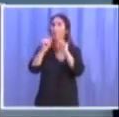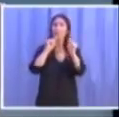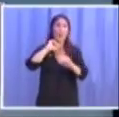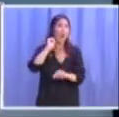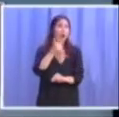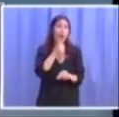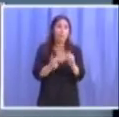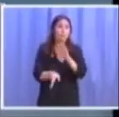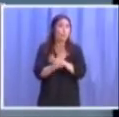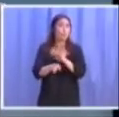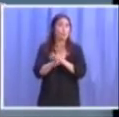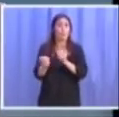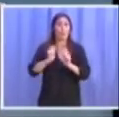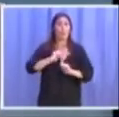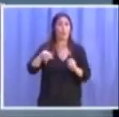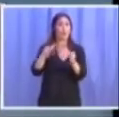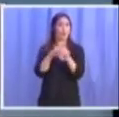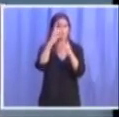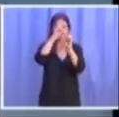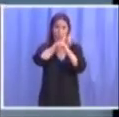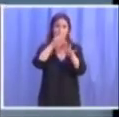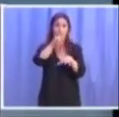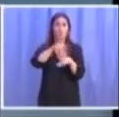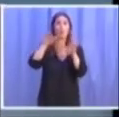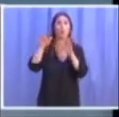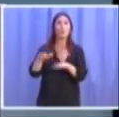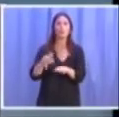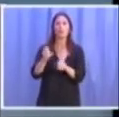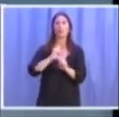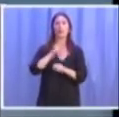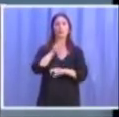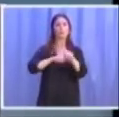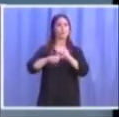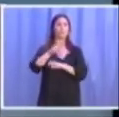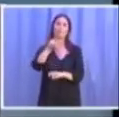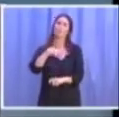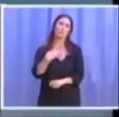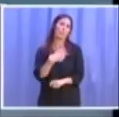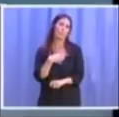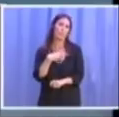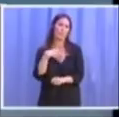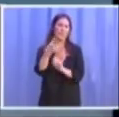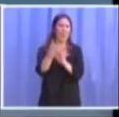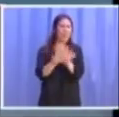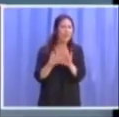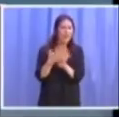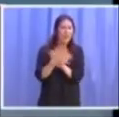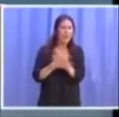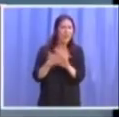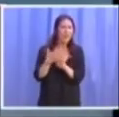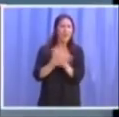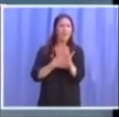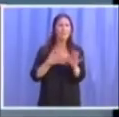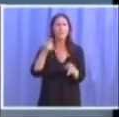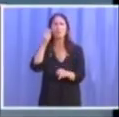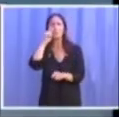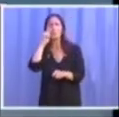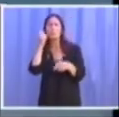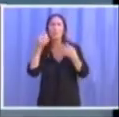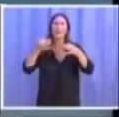está clarísimo. Entonces, apuestan por un retroceso, esto no puede ser. Y ahora hablan de modelo de turismo y de